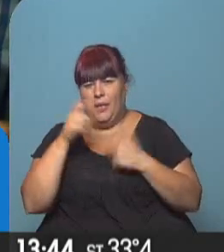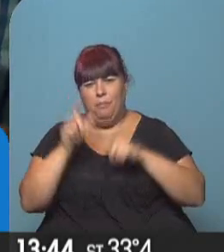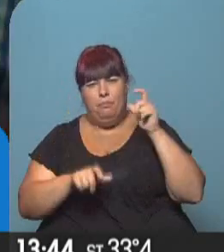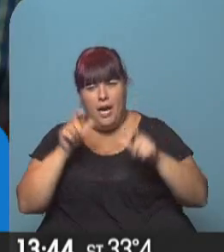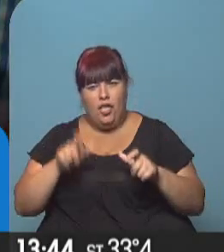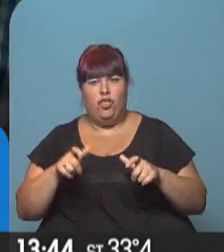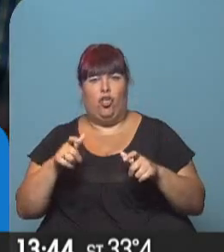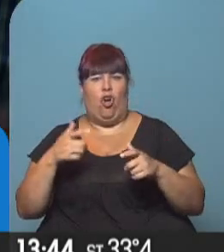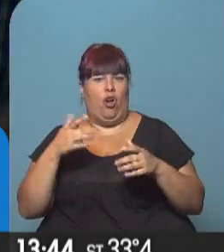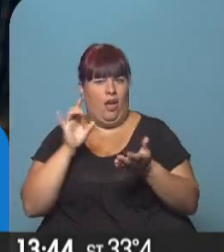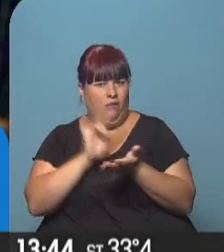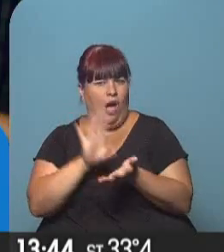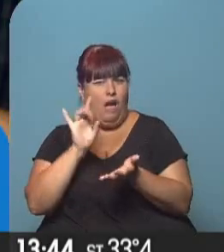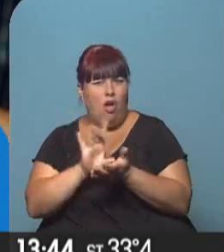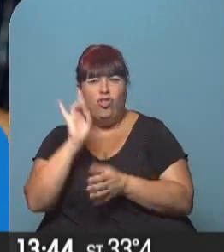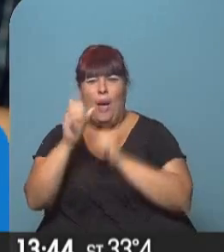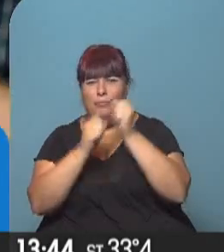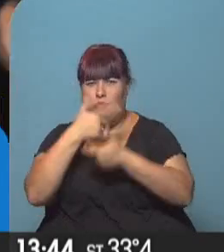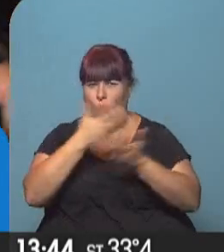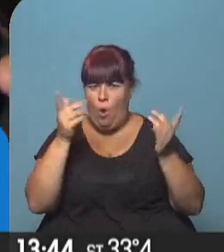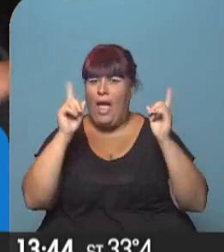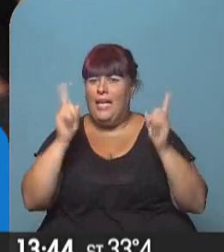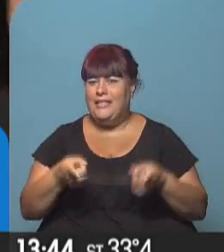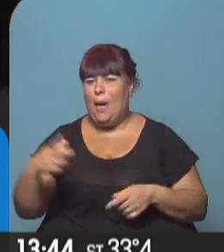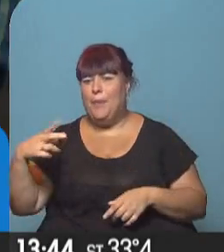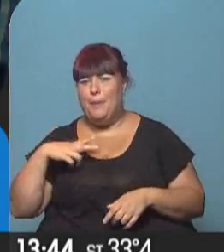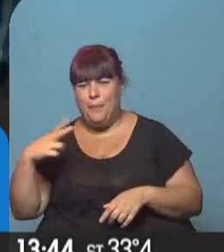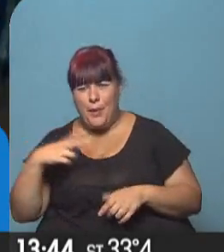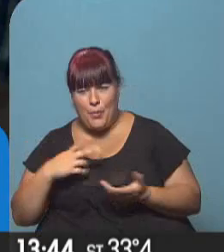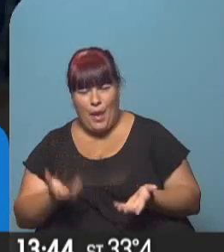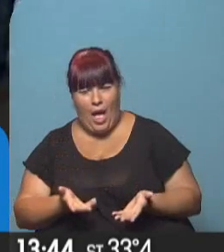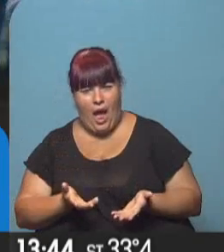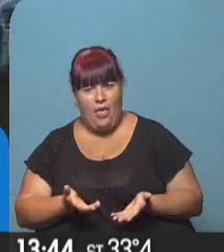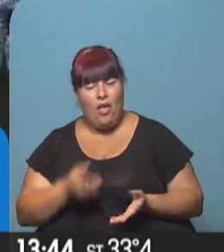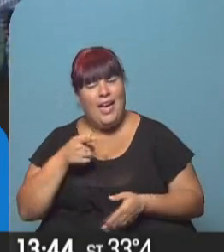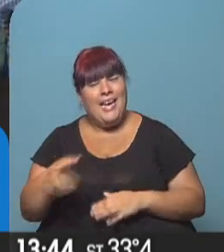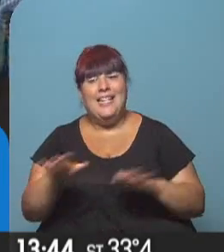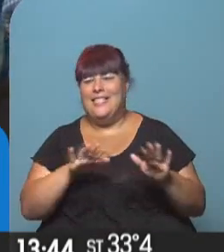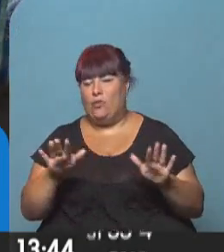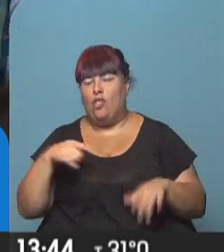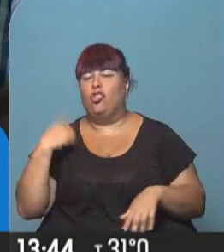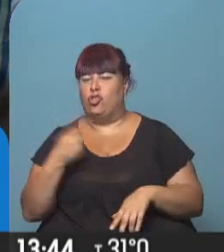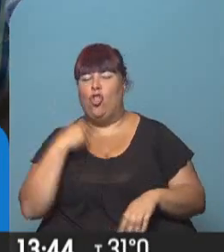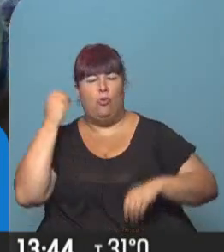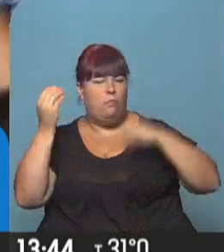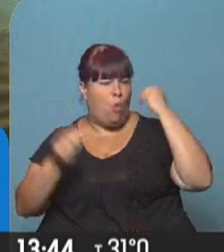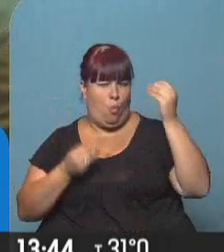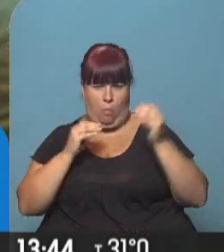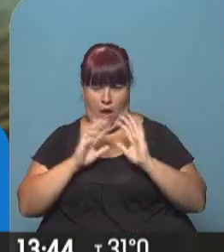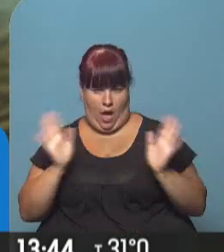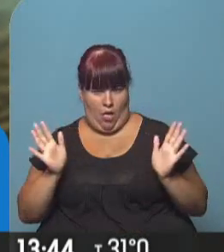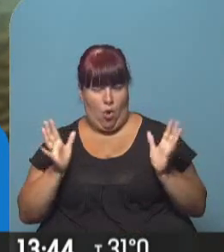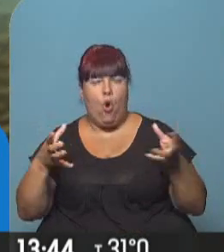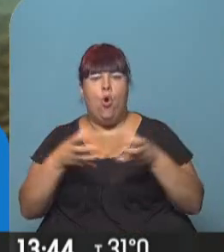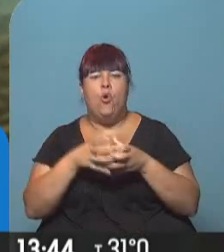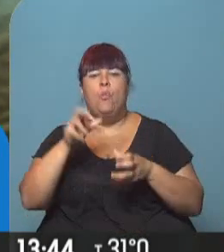gente que se viene despidiendo, no solamente de empresas públicas, sino también del sector privado. Esta situación nos preocupa mucho. El